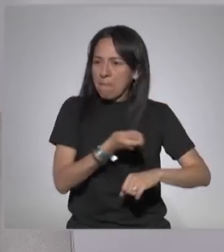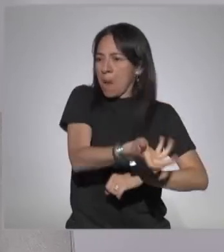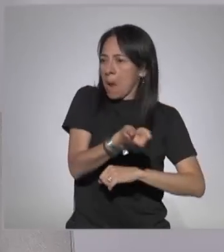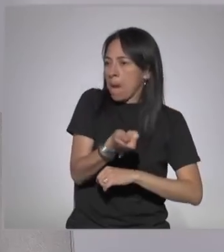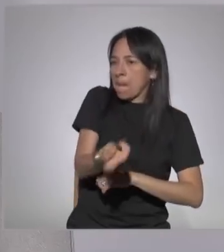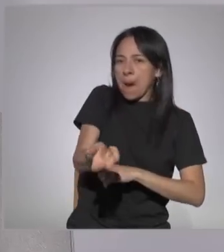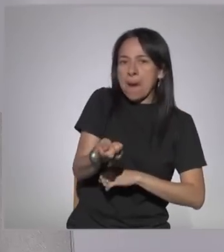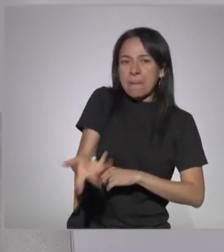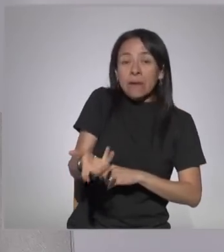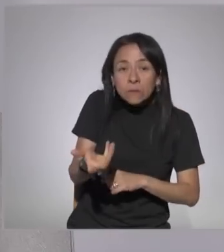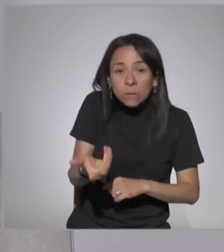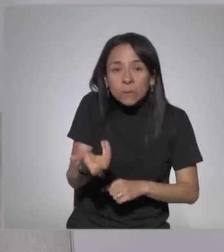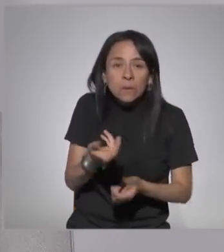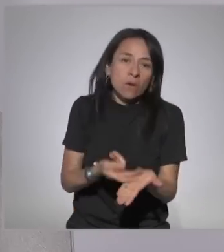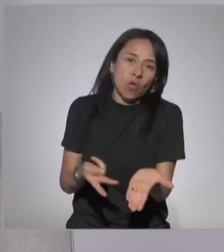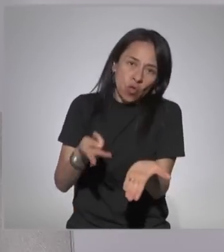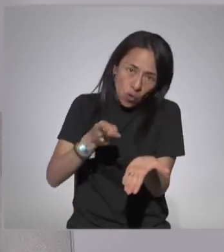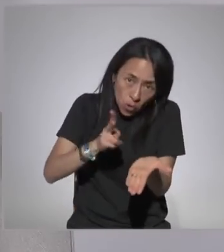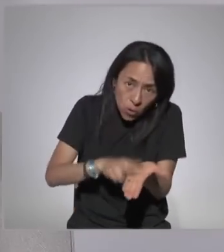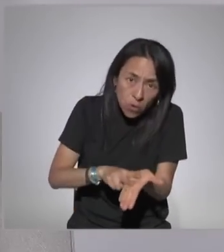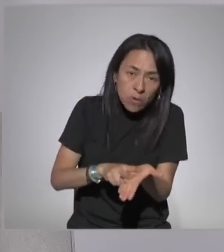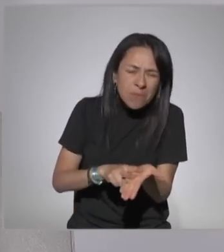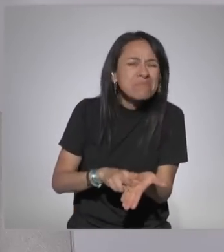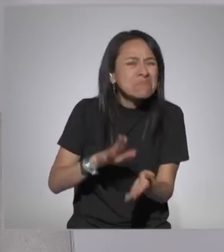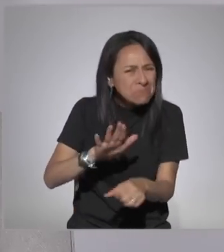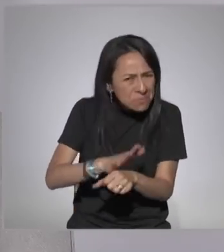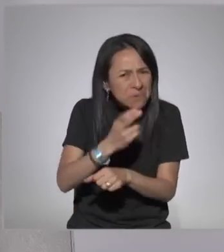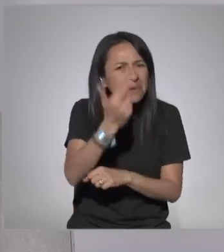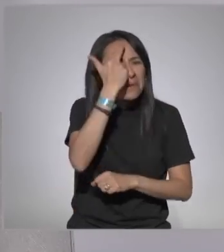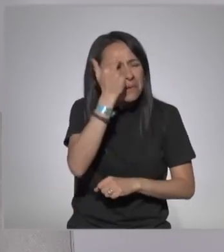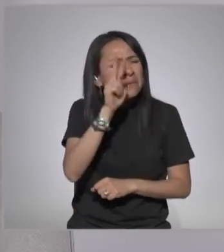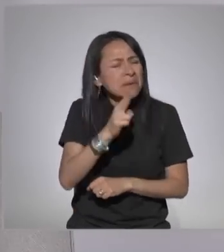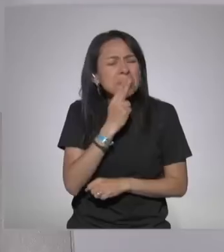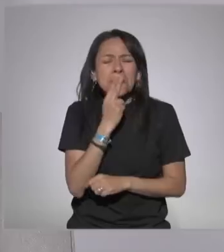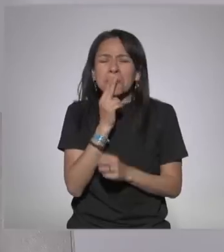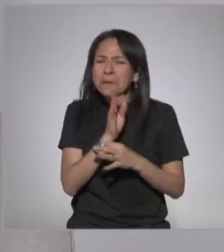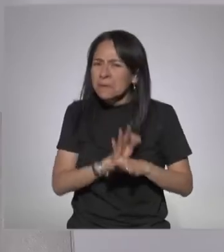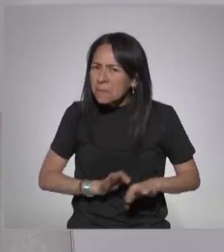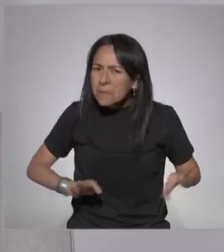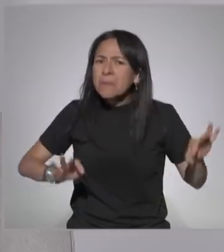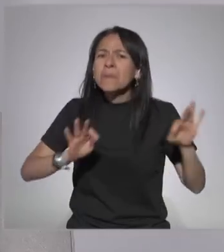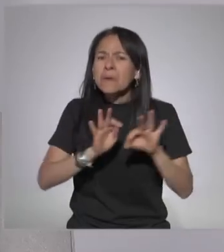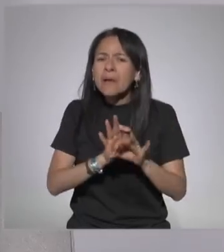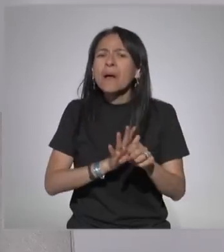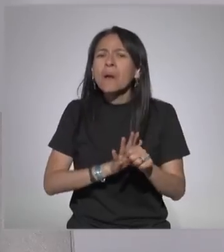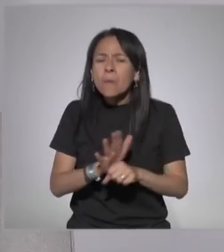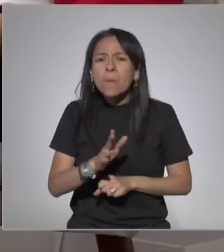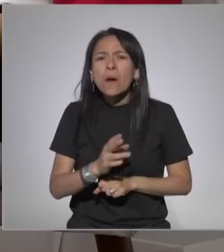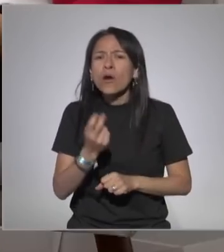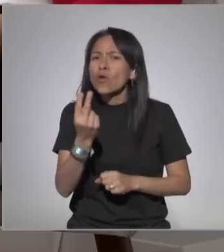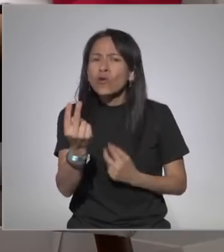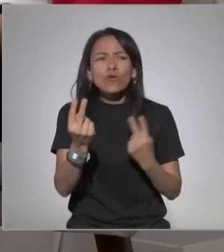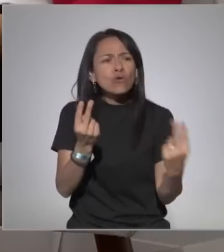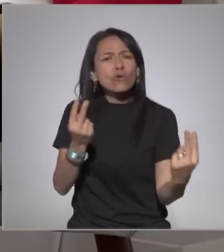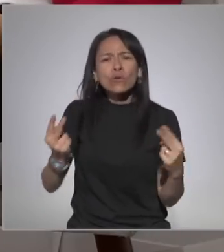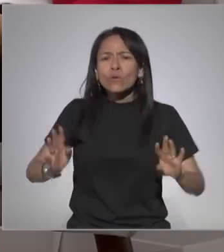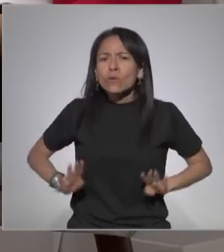hablar sobre los vínculos que se establecen en las parejas que